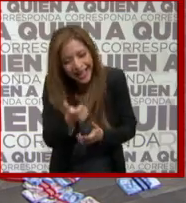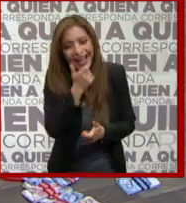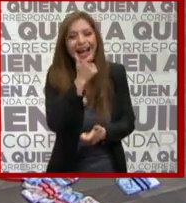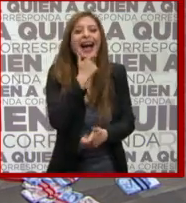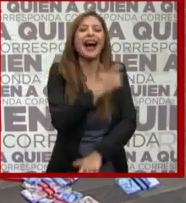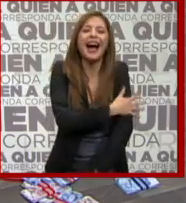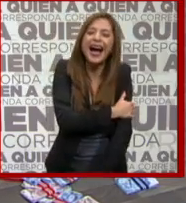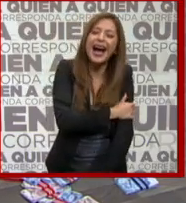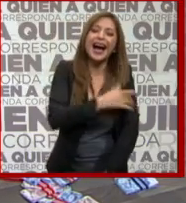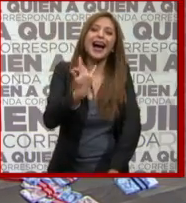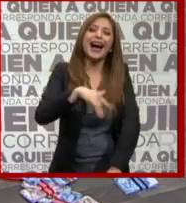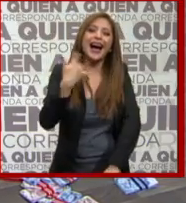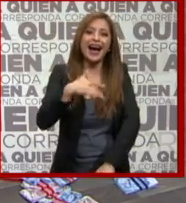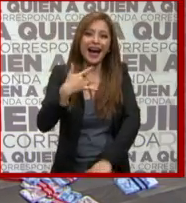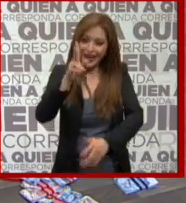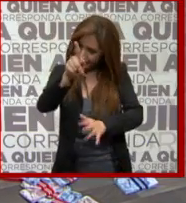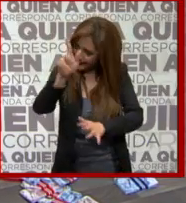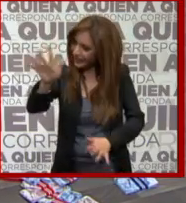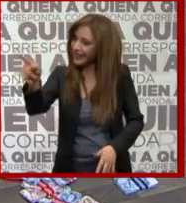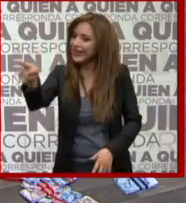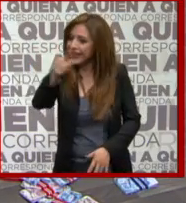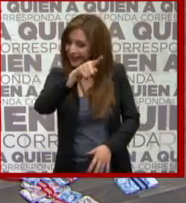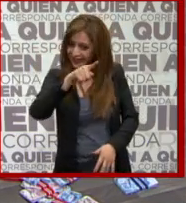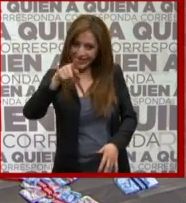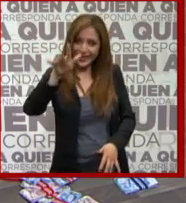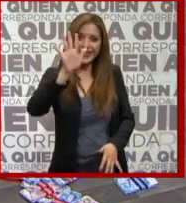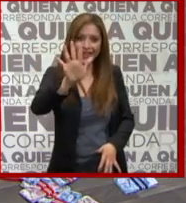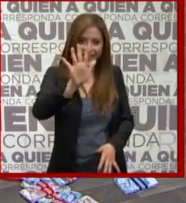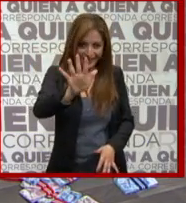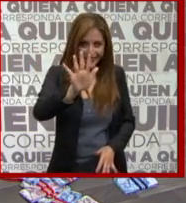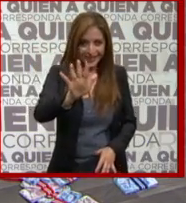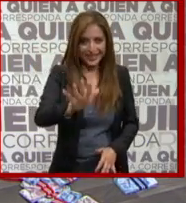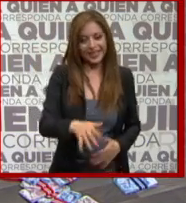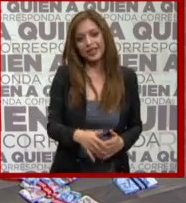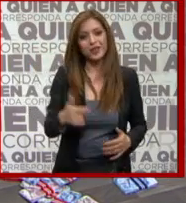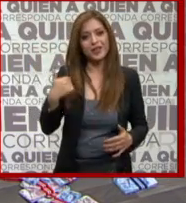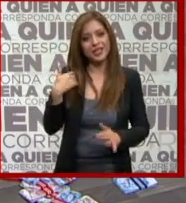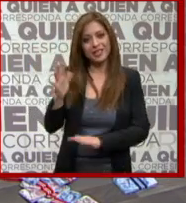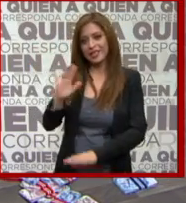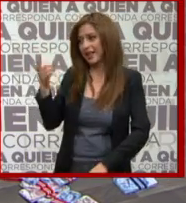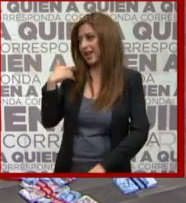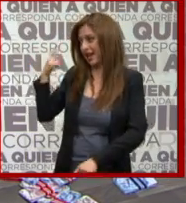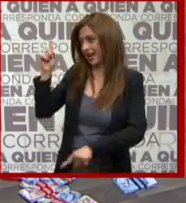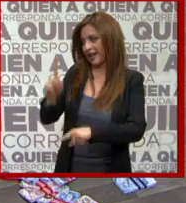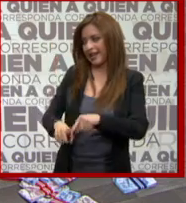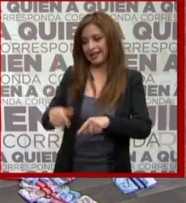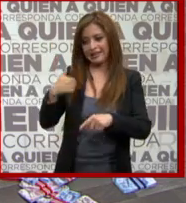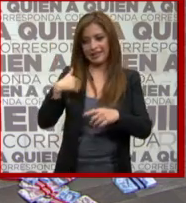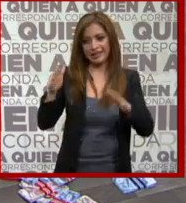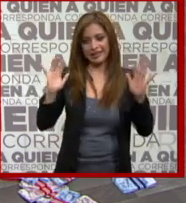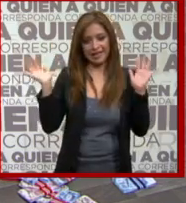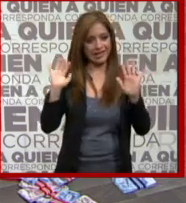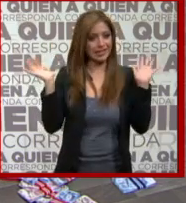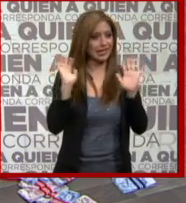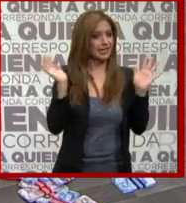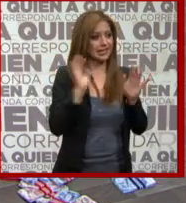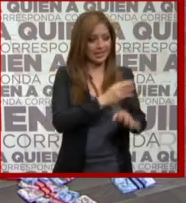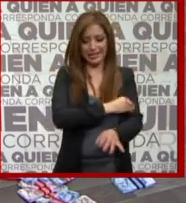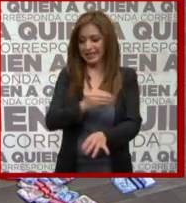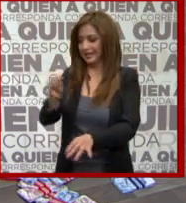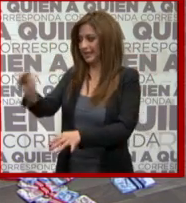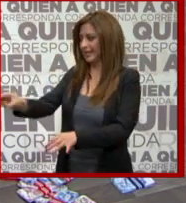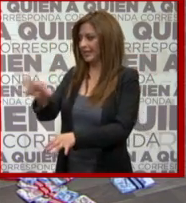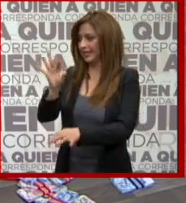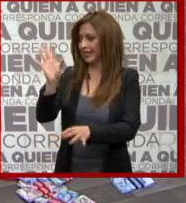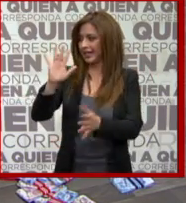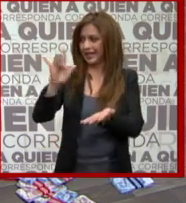Ya no estábamos jugando. Van a ver. Yo no hice nada. Me la vas a pagar. Sí, me lo quité. Vas a ver, mira. Ya me lo quito. Ahí está su pulserita,